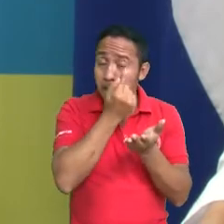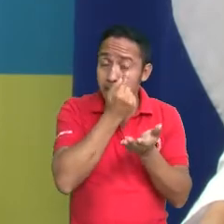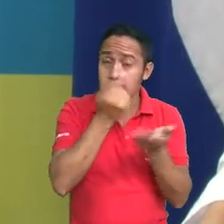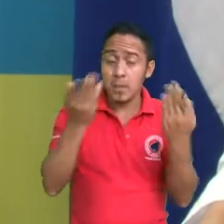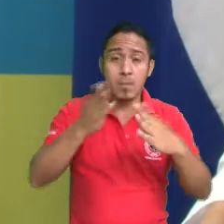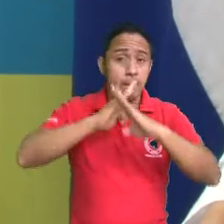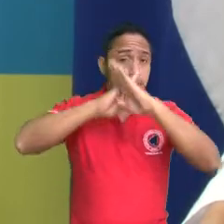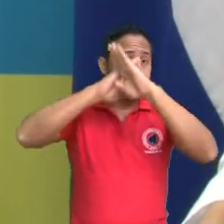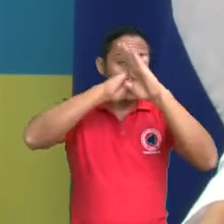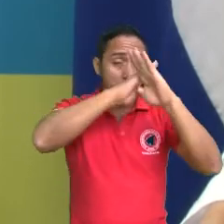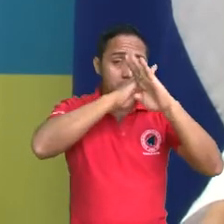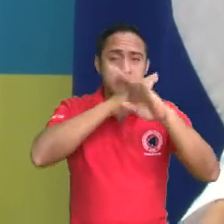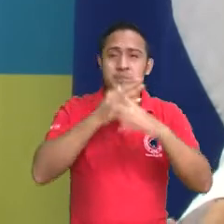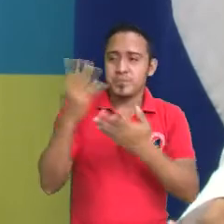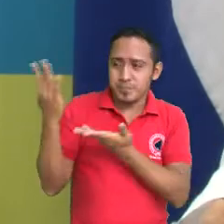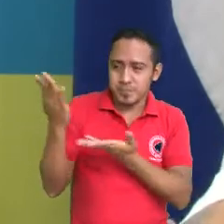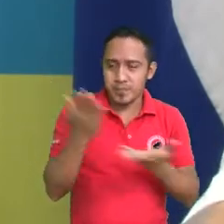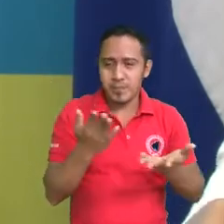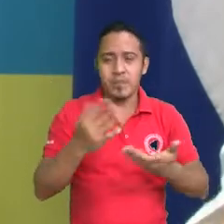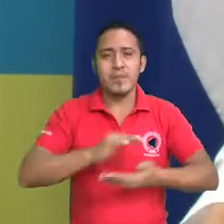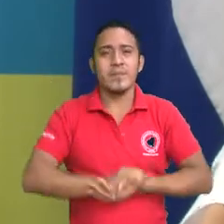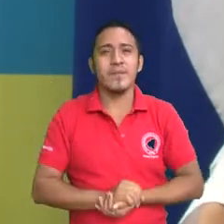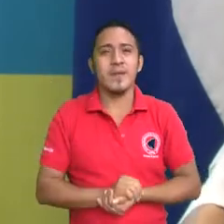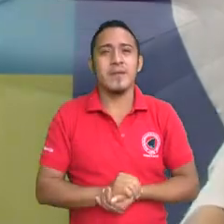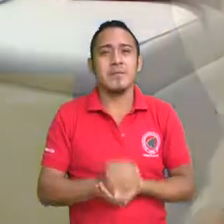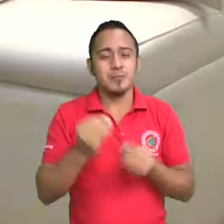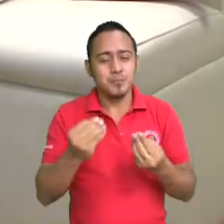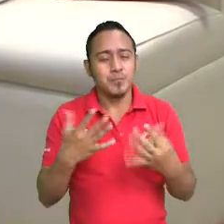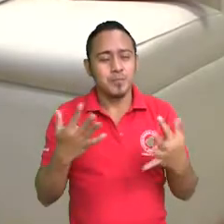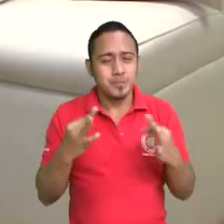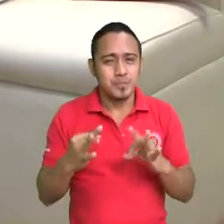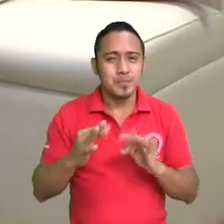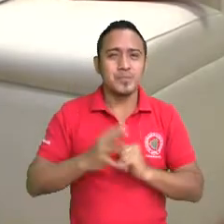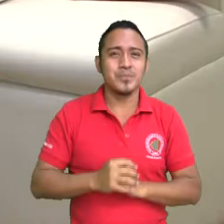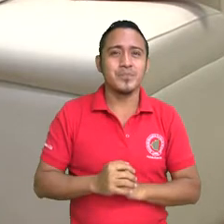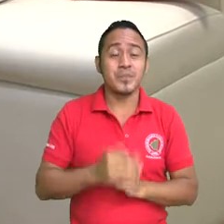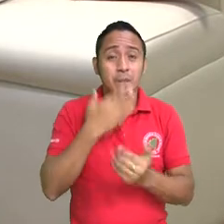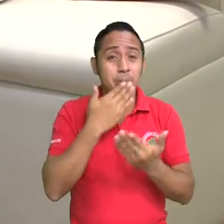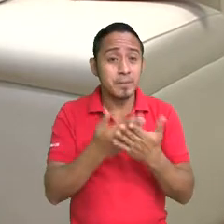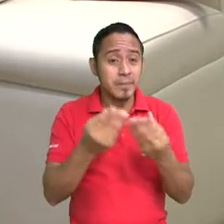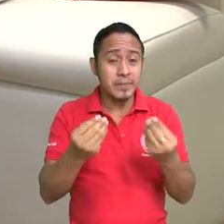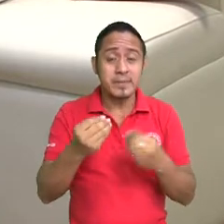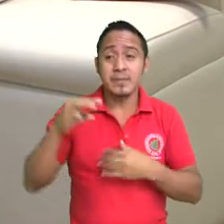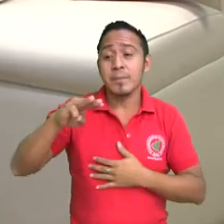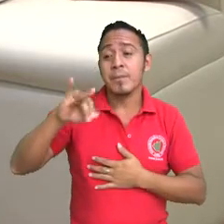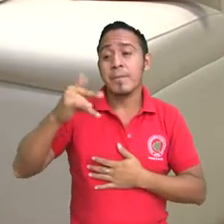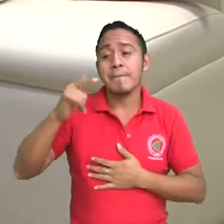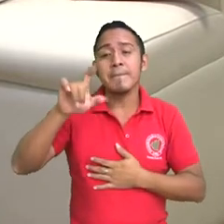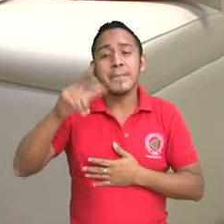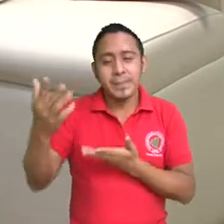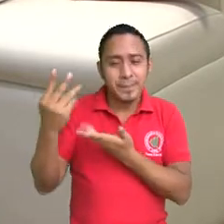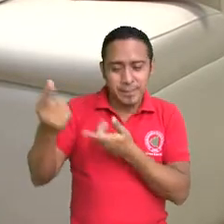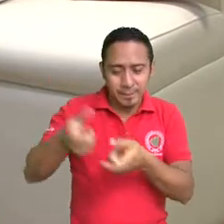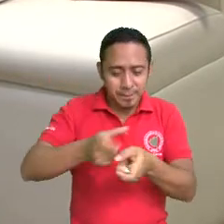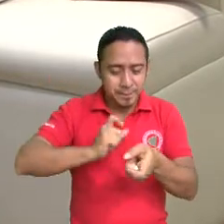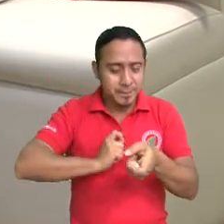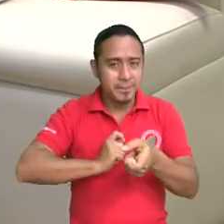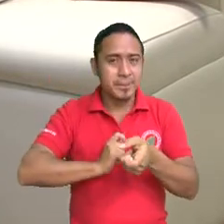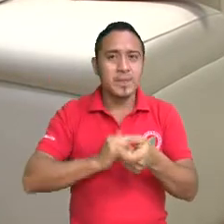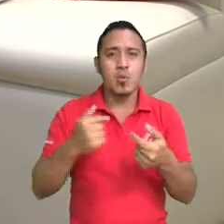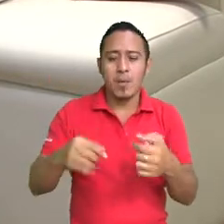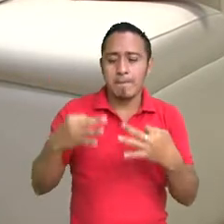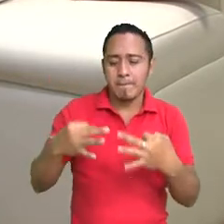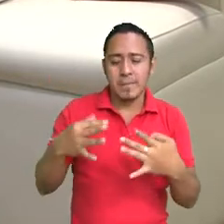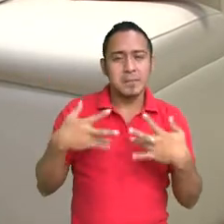protección ocular. Bienvenida, doctora, mucho gusto. Mucho gusto. Es un placer, Miguel, tenerla aquí. Muchas gracias, Miguel, por la invitación. Es un honor estar con ustedes el día de